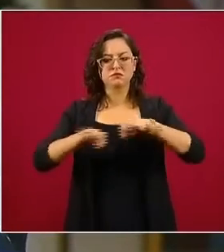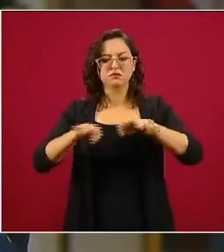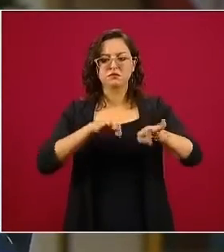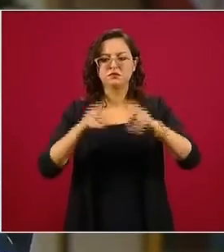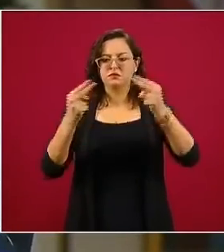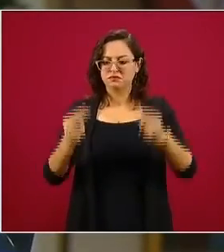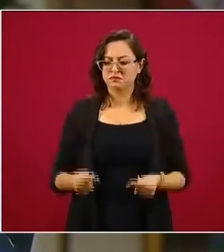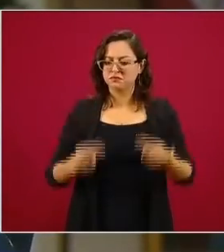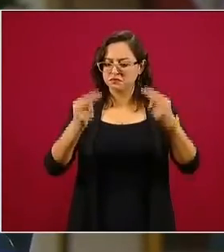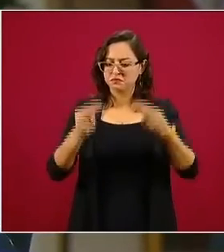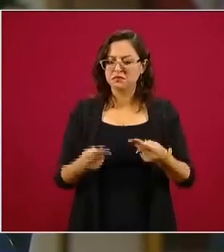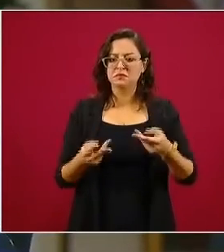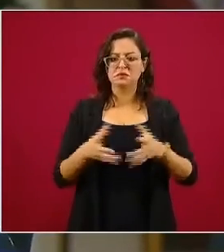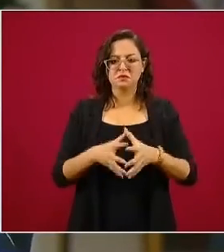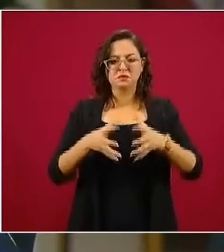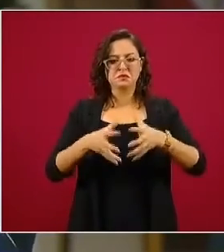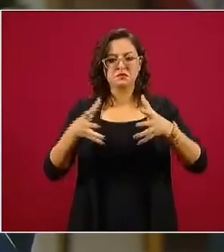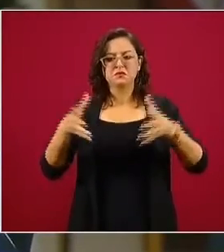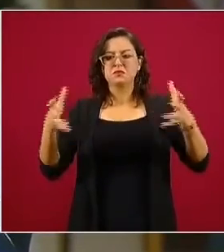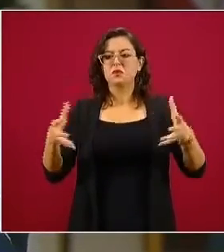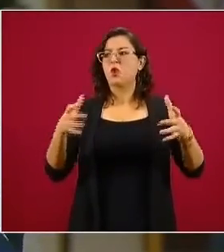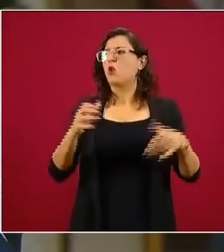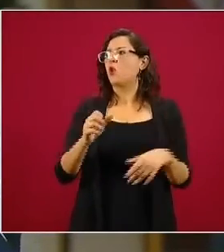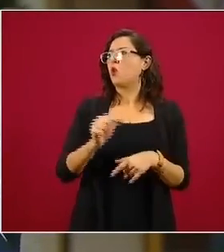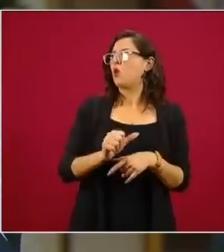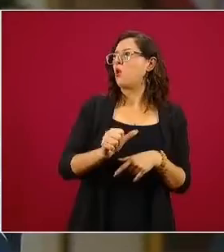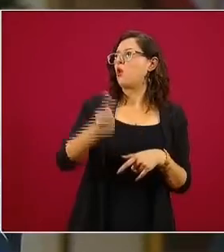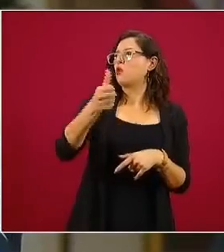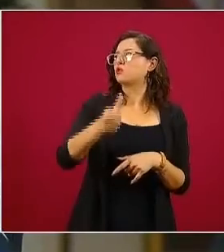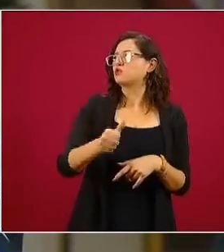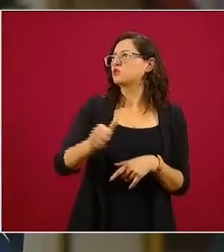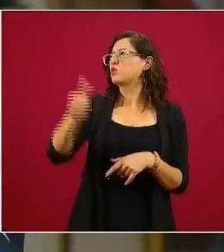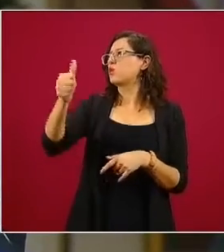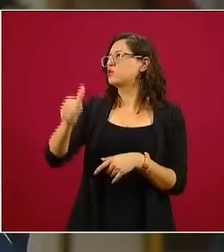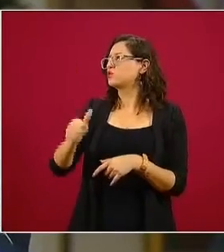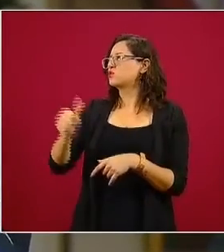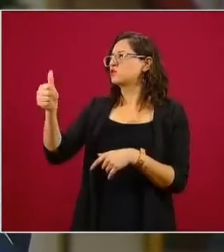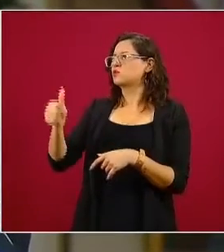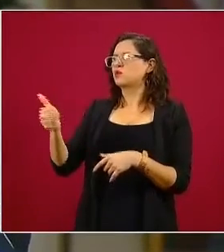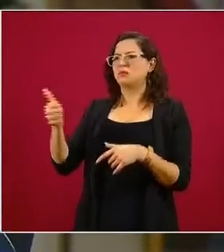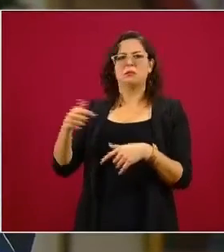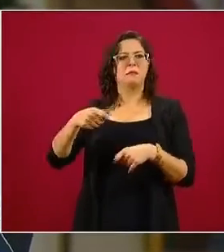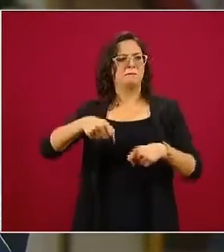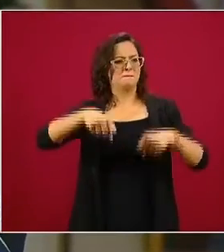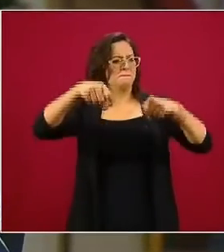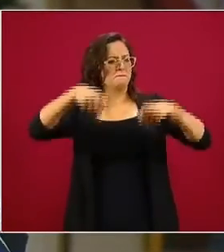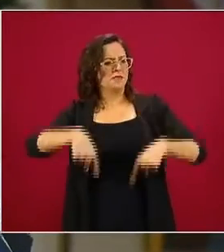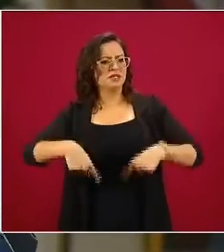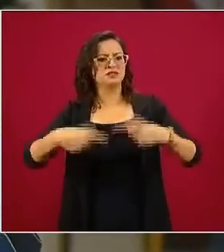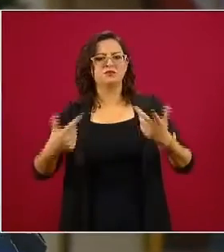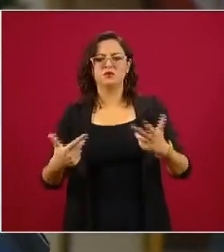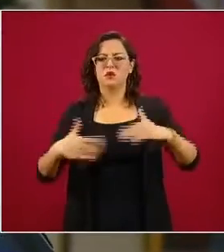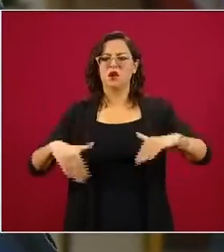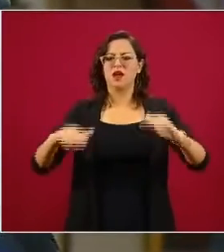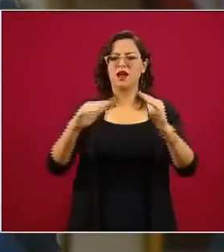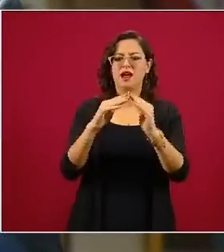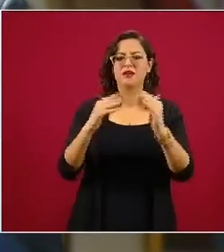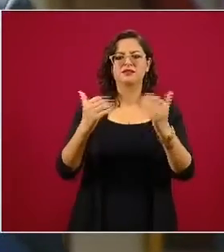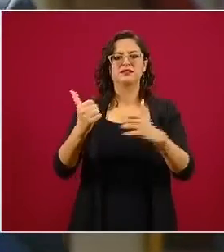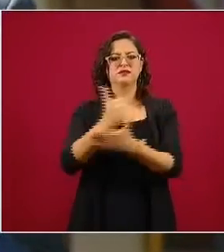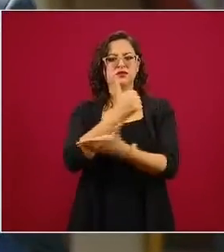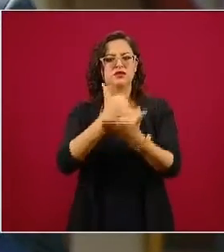sin necesidad de ir tan lejos de nuestros hogares, ciudades,